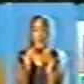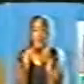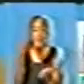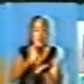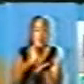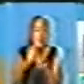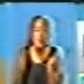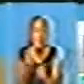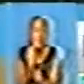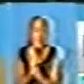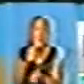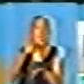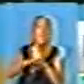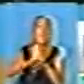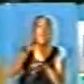moneda